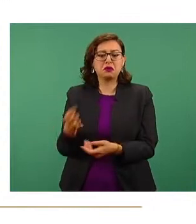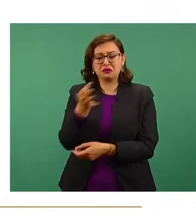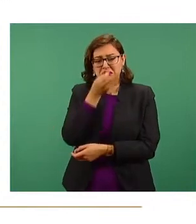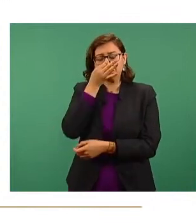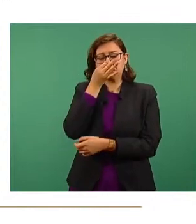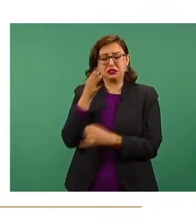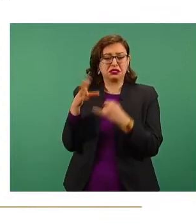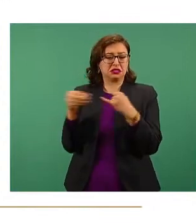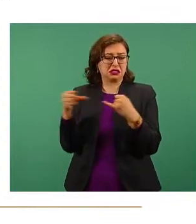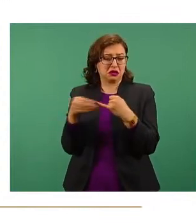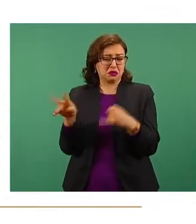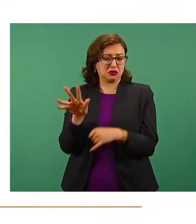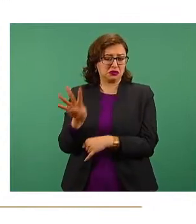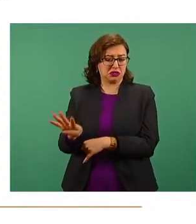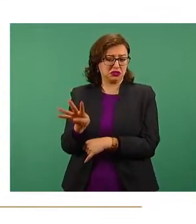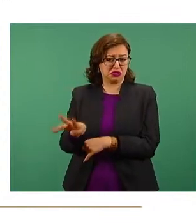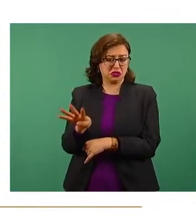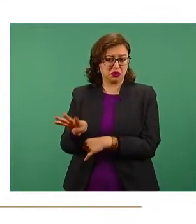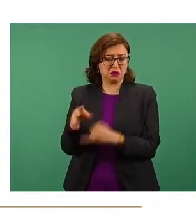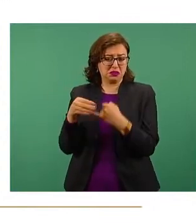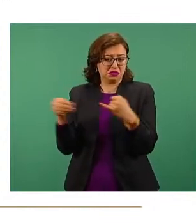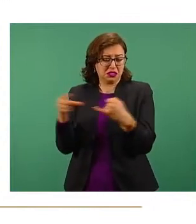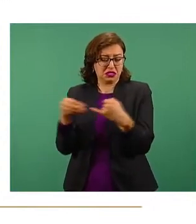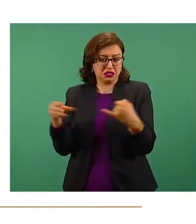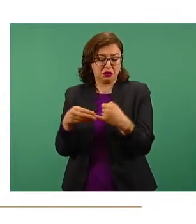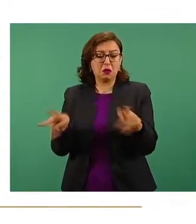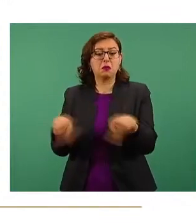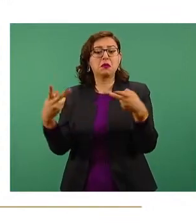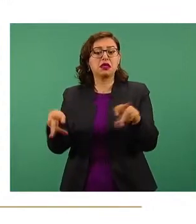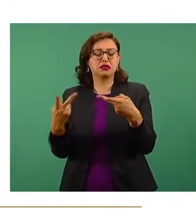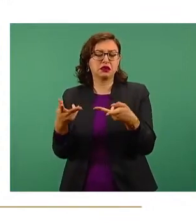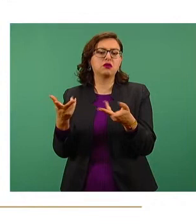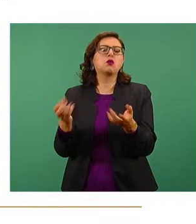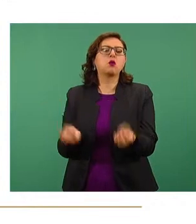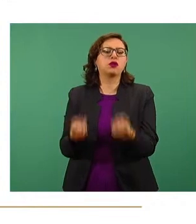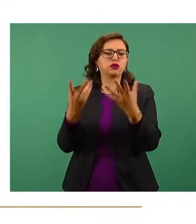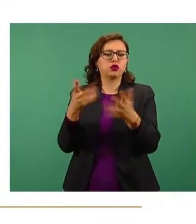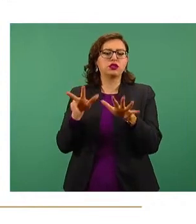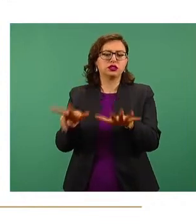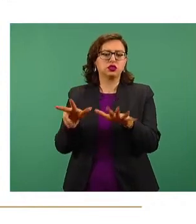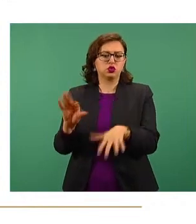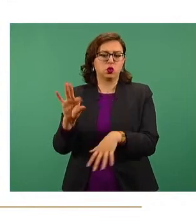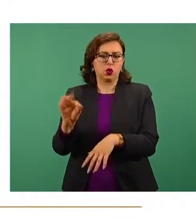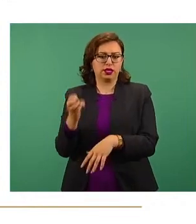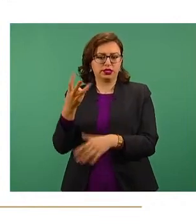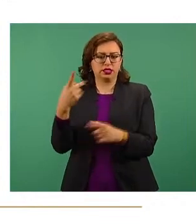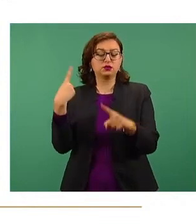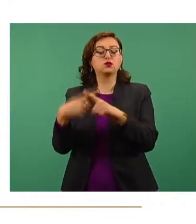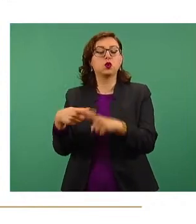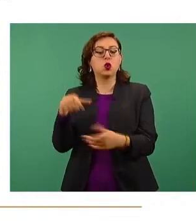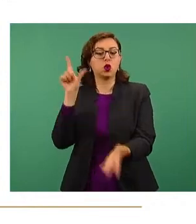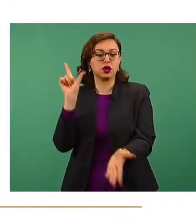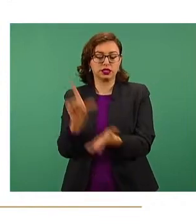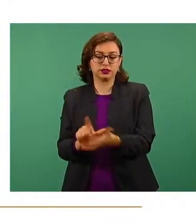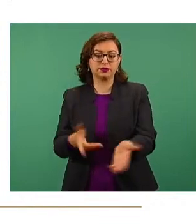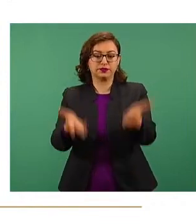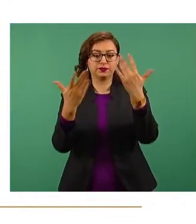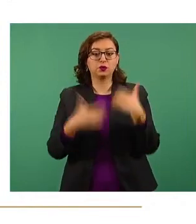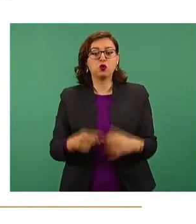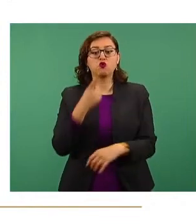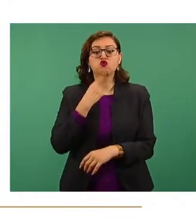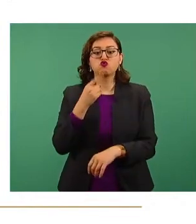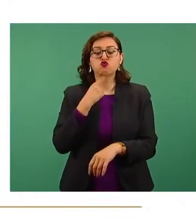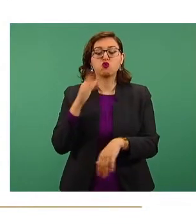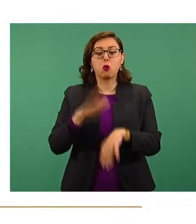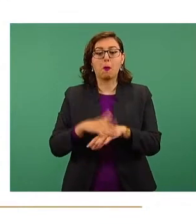al público de 18 pesos 43 centavos por litro. En la gasolina premium, el precio más alto con el margen más